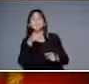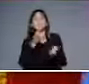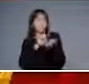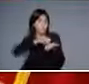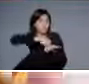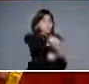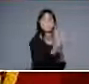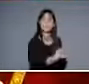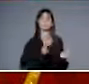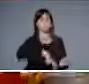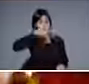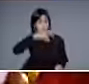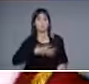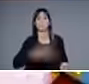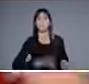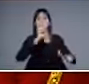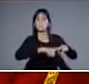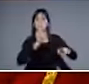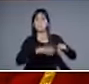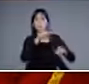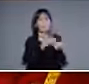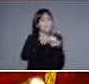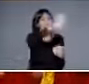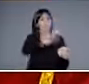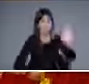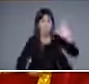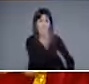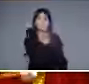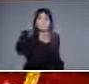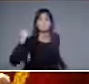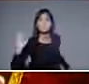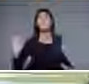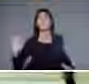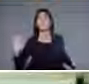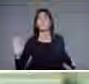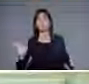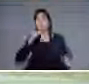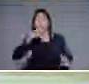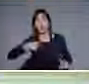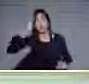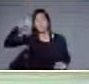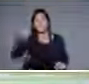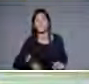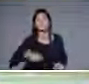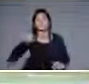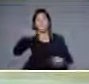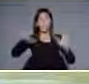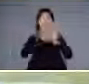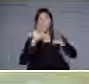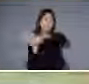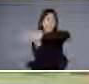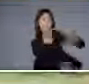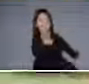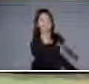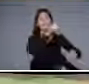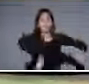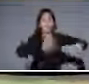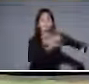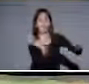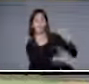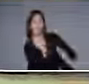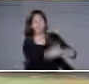grande cuajo, de Santa Cruz y te vas pa'l carajo. Ahora ya se pasa de la ley, echa tu basura cuando no se